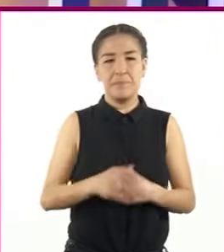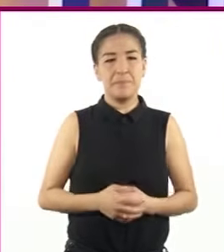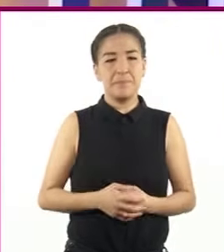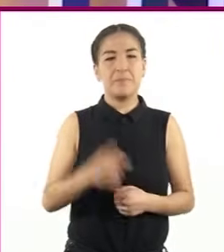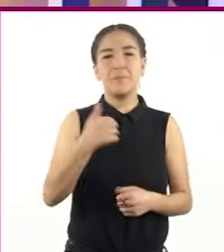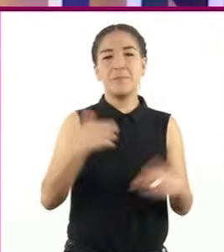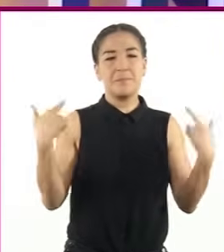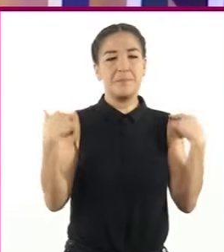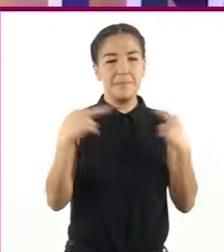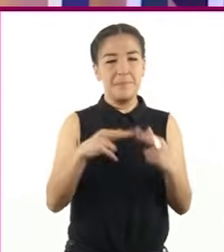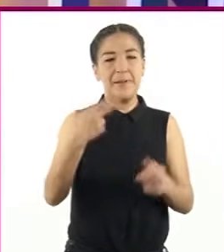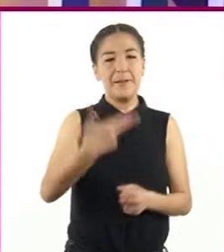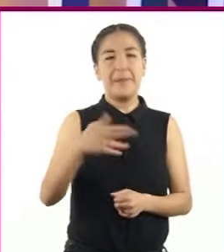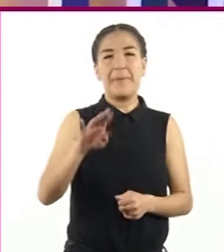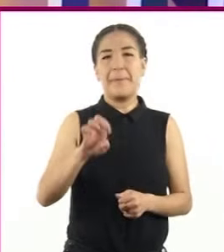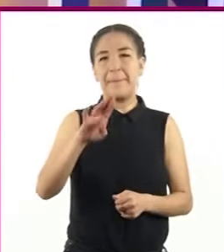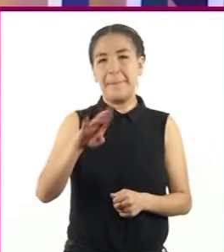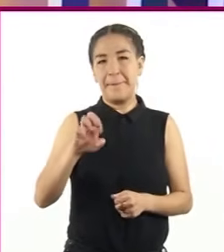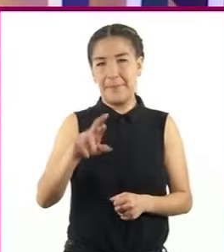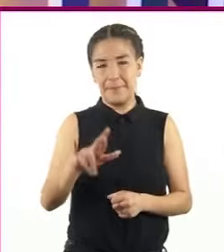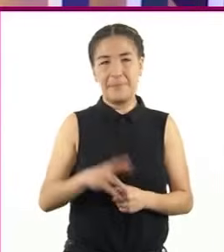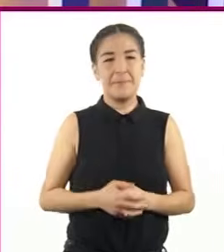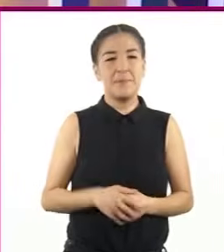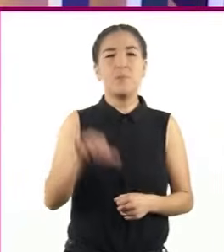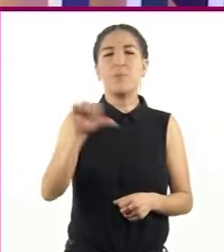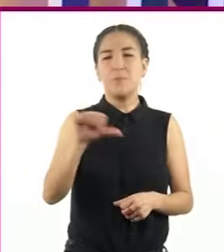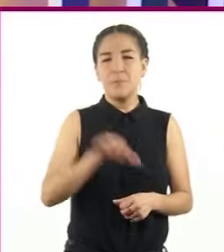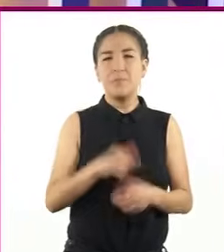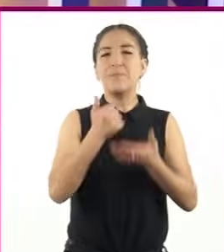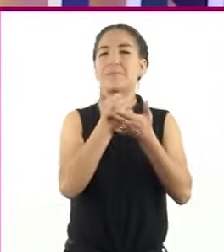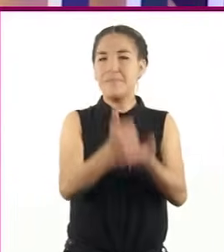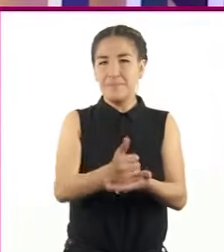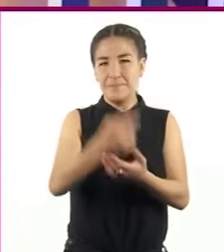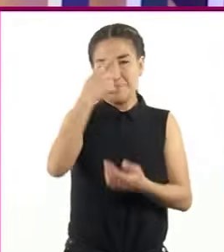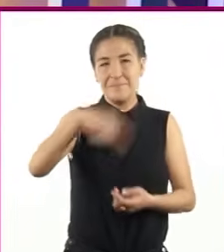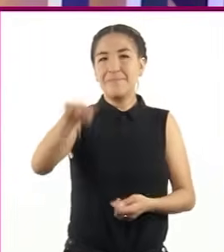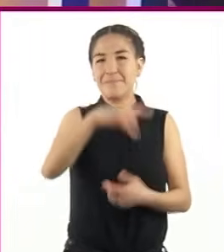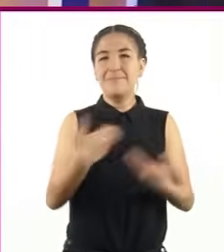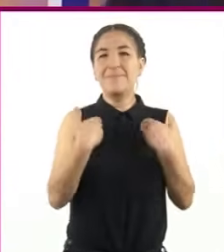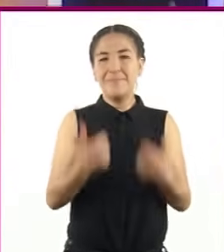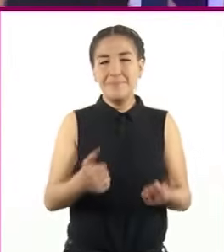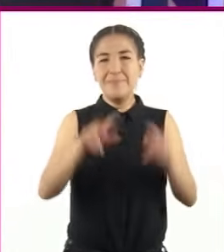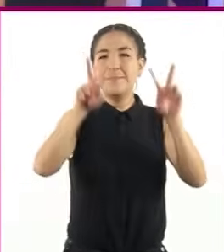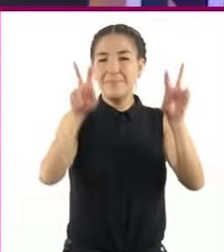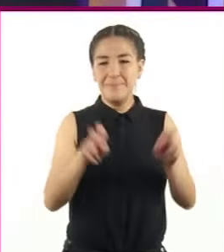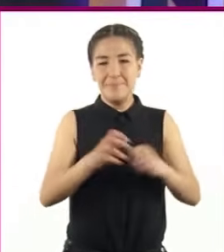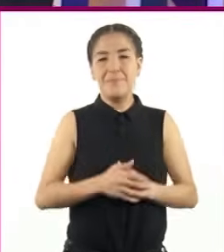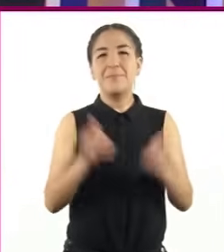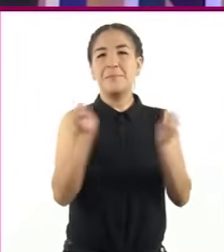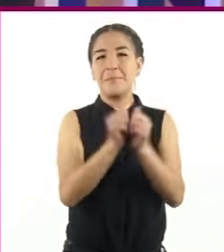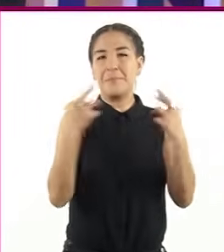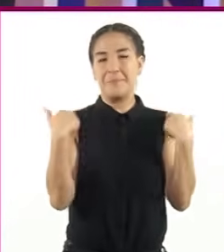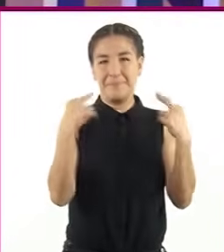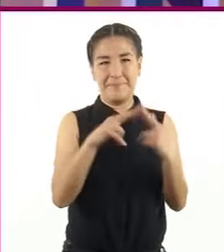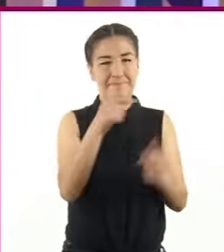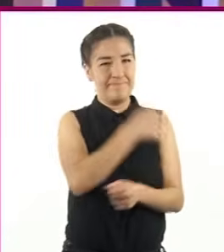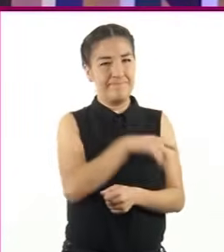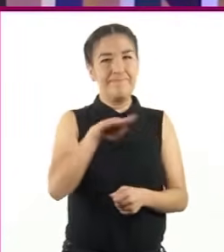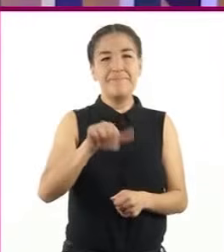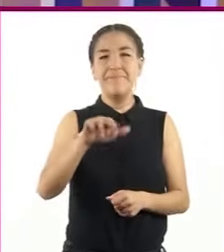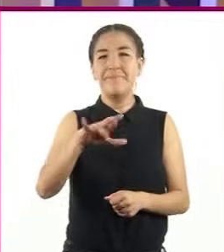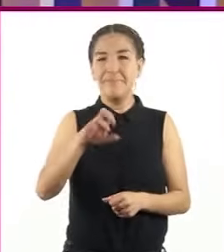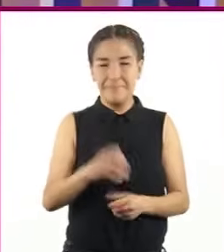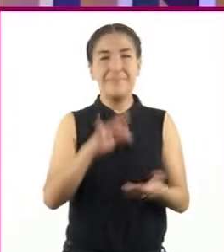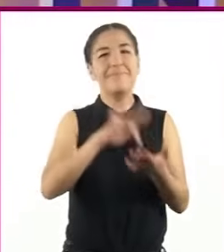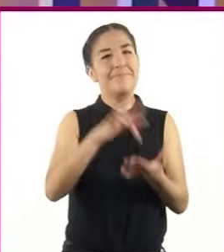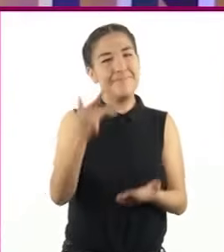Soy el maestro Eber David Gómez Lázaro y en esta ocasión les ayudaré a comprender el tema junto con el maestro Mario Prieto Hernández. Gracias,